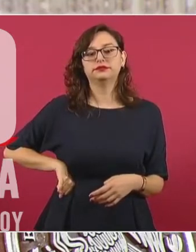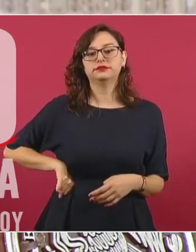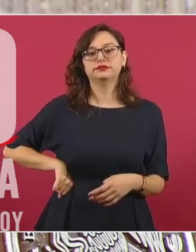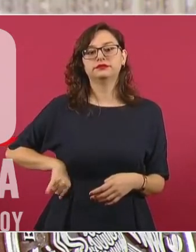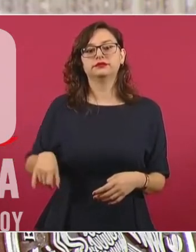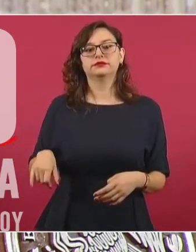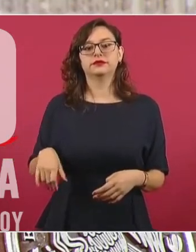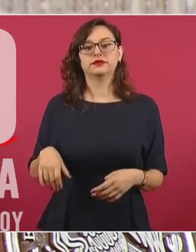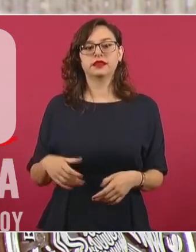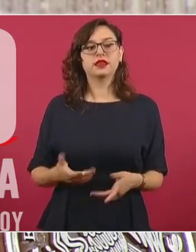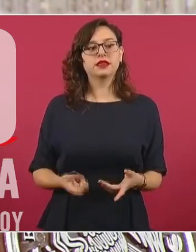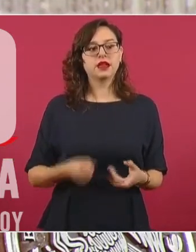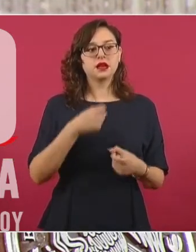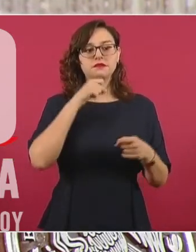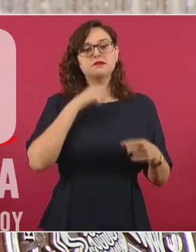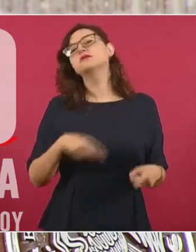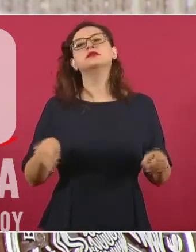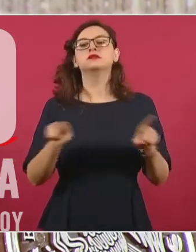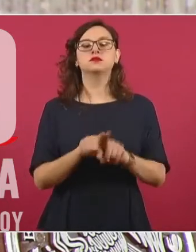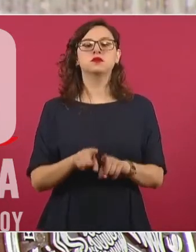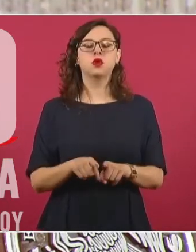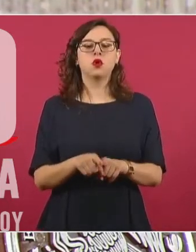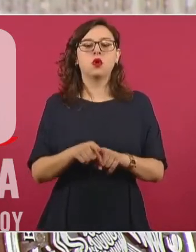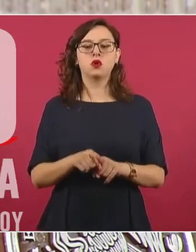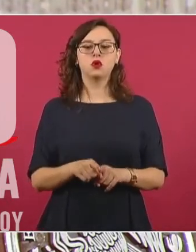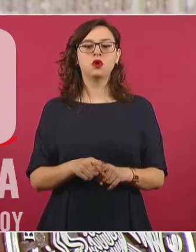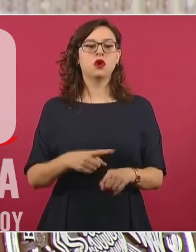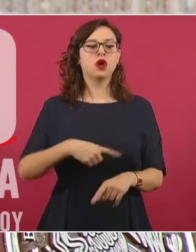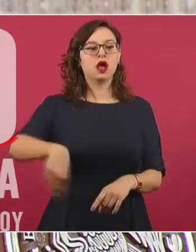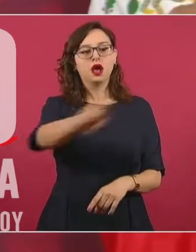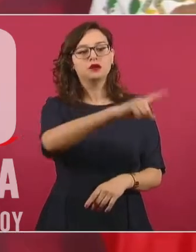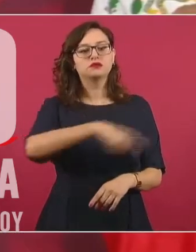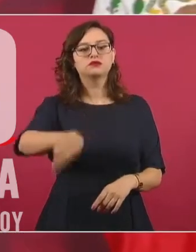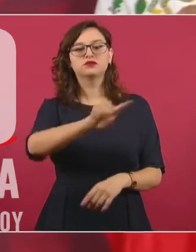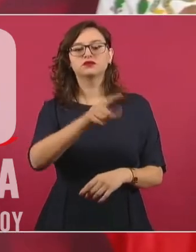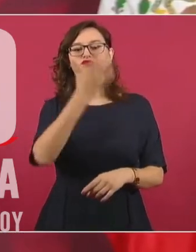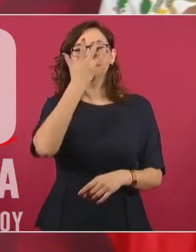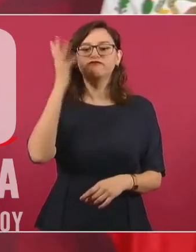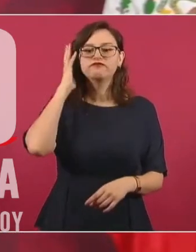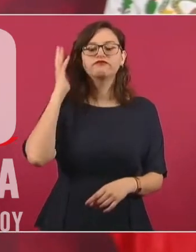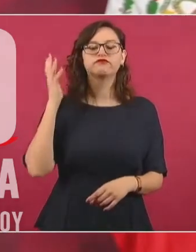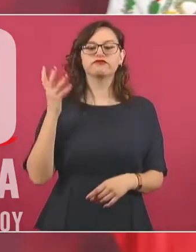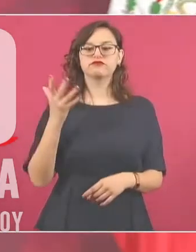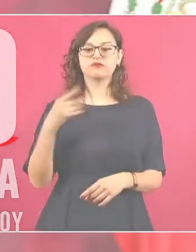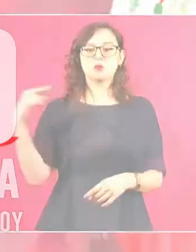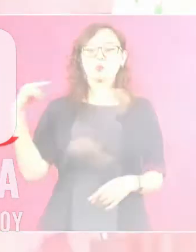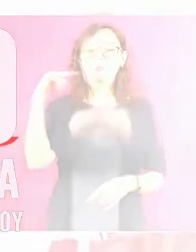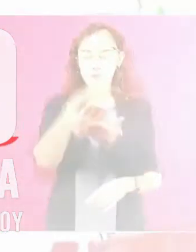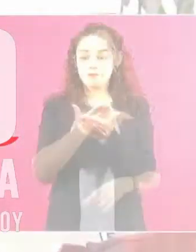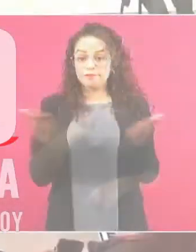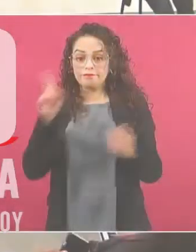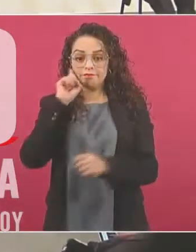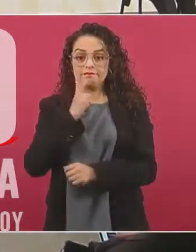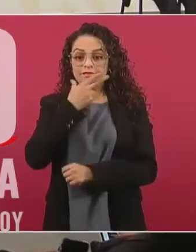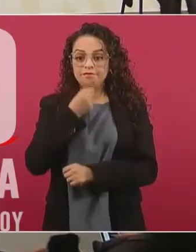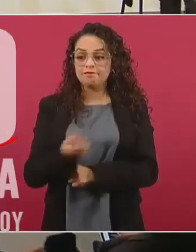el doble discurso, la doble moral, la hipocresía. A todos, este